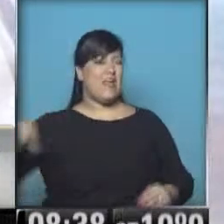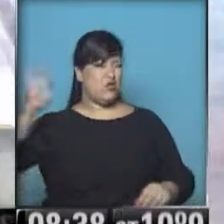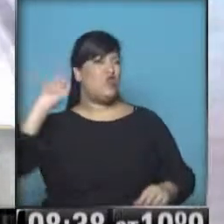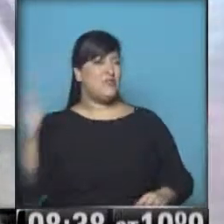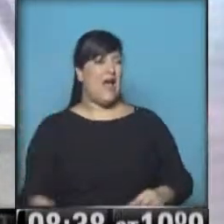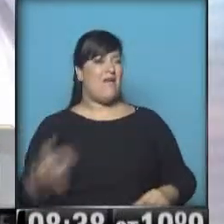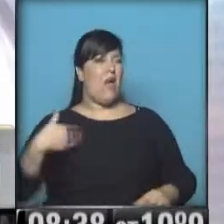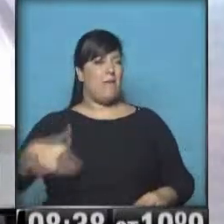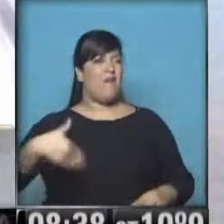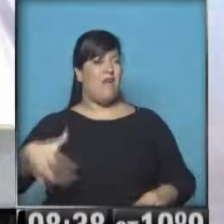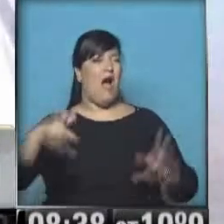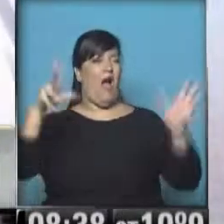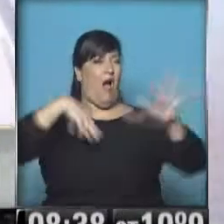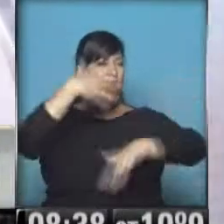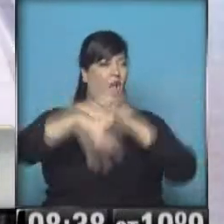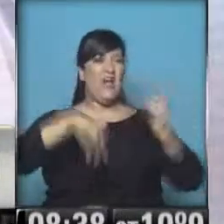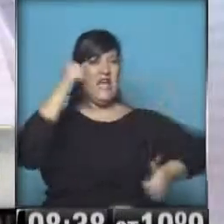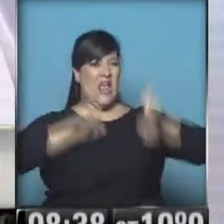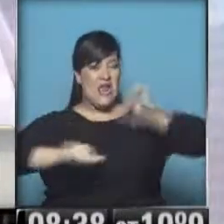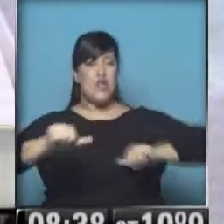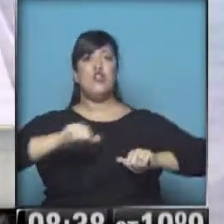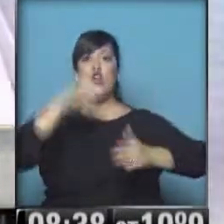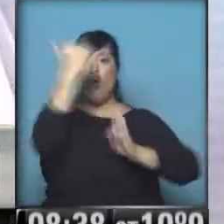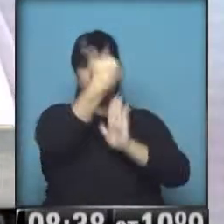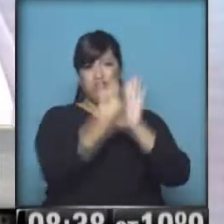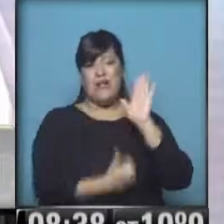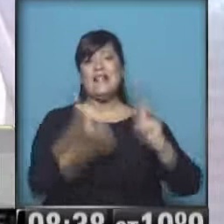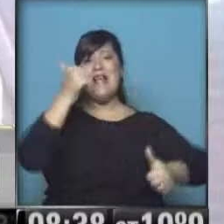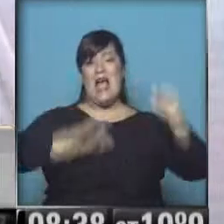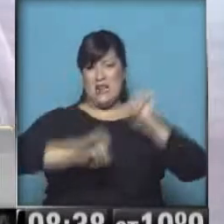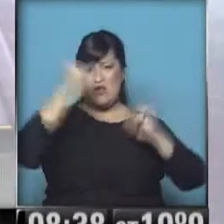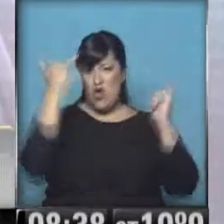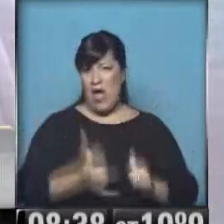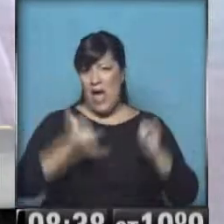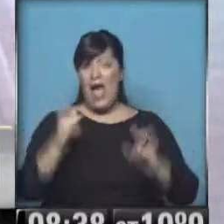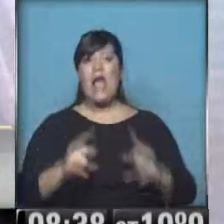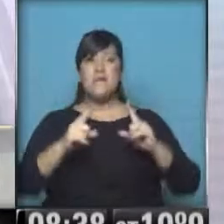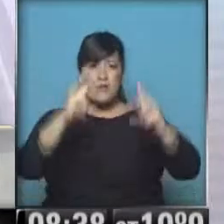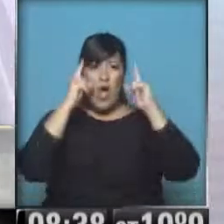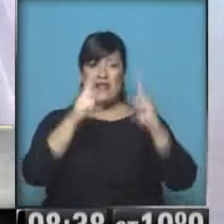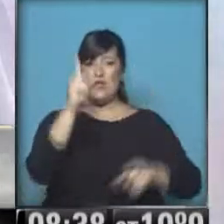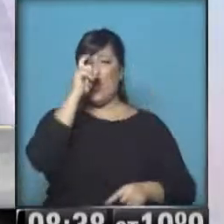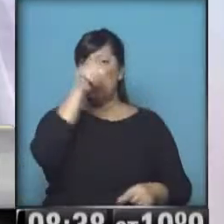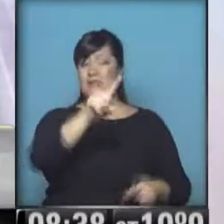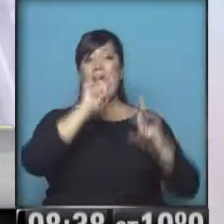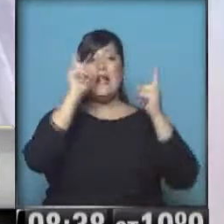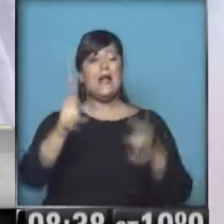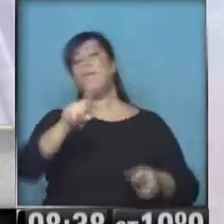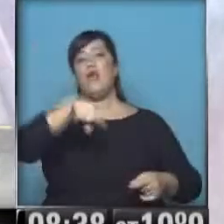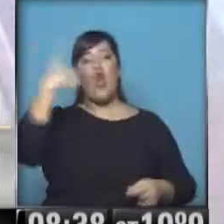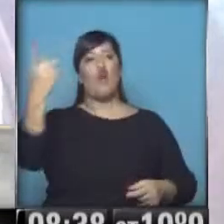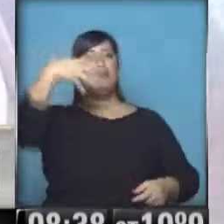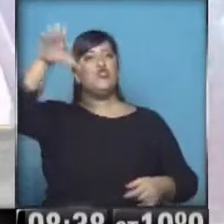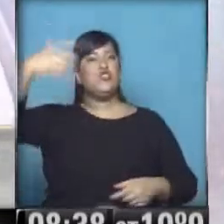un conflicto donde iba a haber heridos. Acá tengo un listado muy grande de todos los heridos que fueron atendidos en este hospital, más los que fueron atendidos en